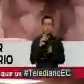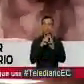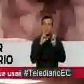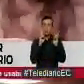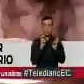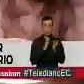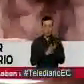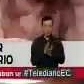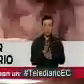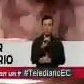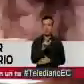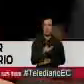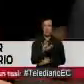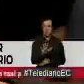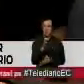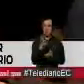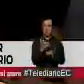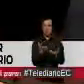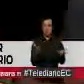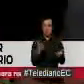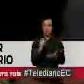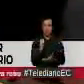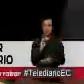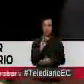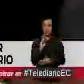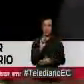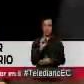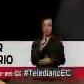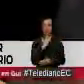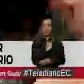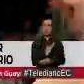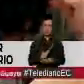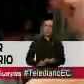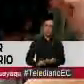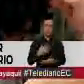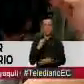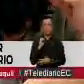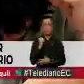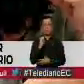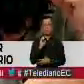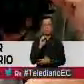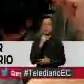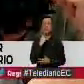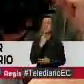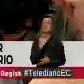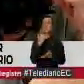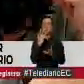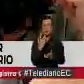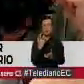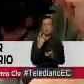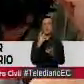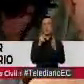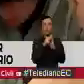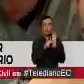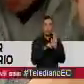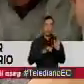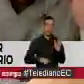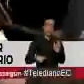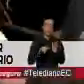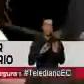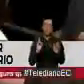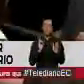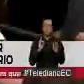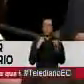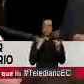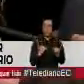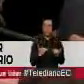materias referentes a la carrera que aspira el postulante. Scarlett Tamayo, presidenta nacional de la FESE, puntualizó que con esto se busca eliminar la estandarización de la